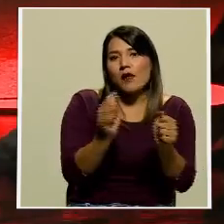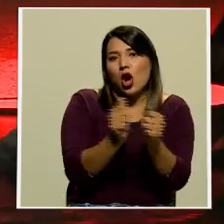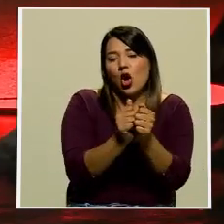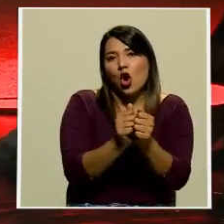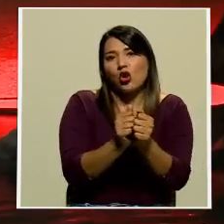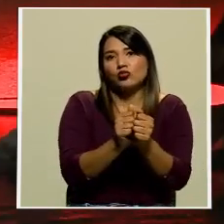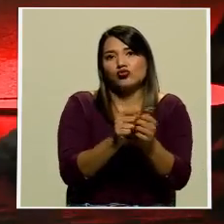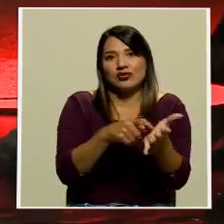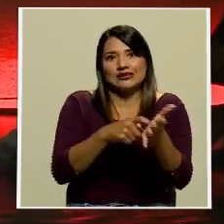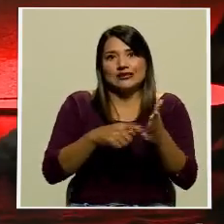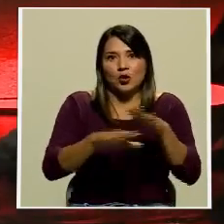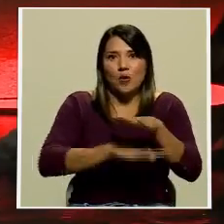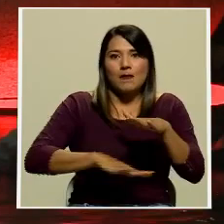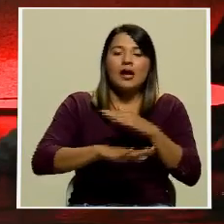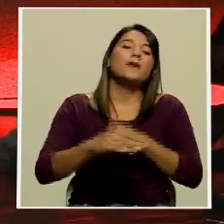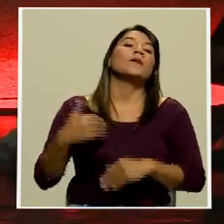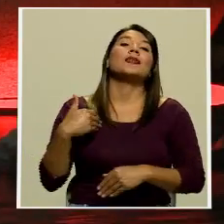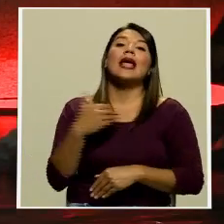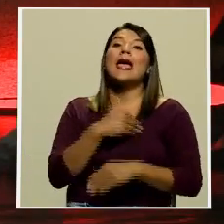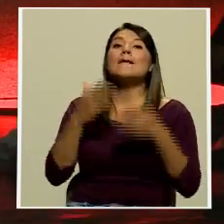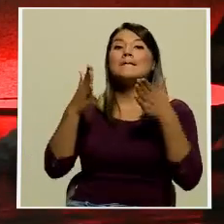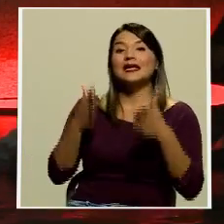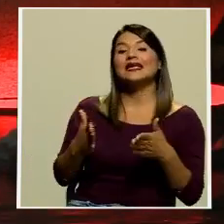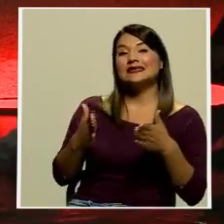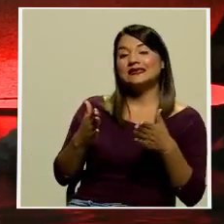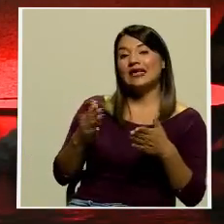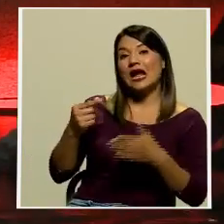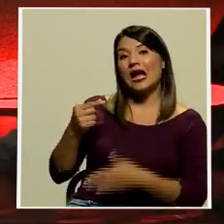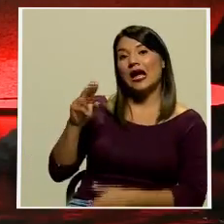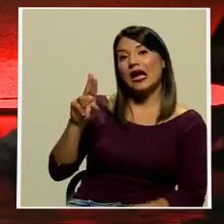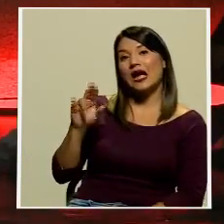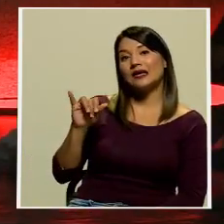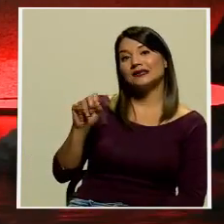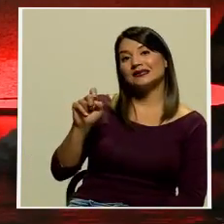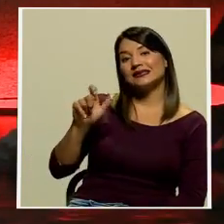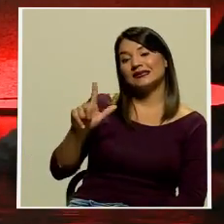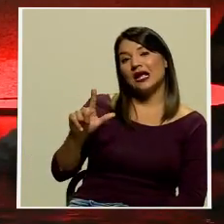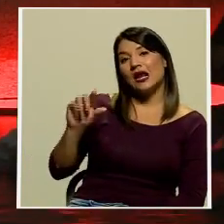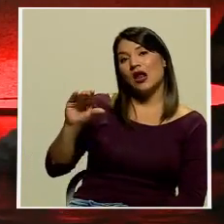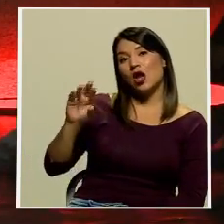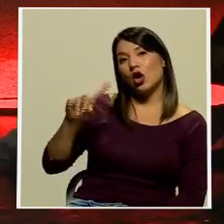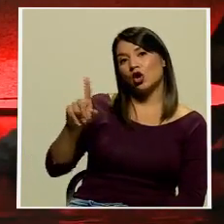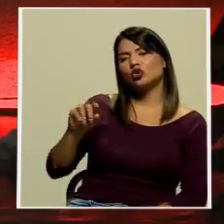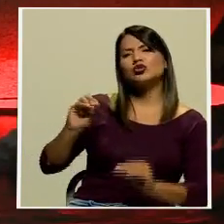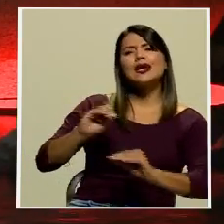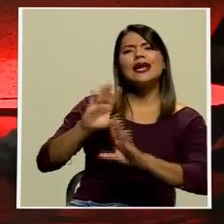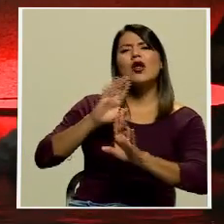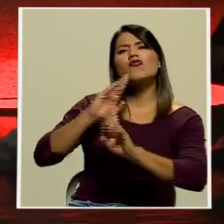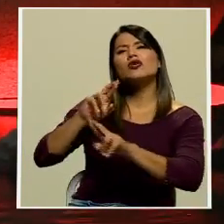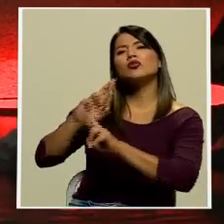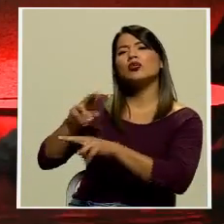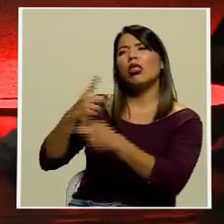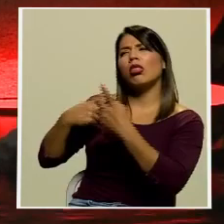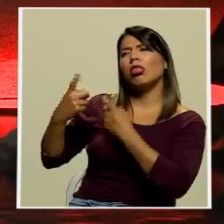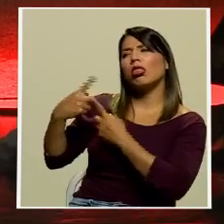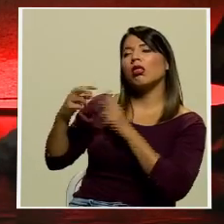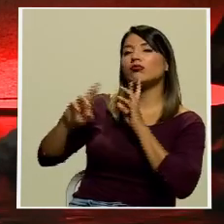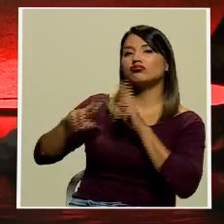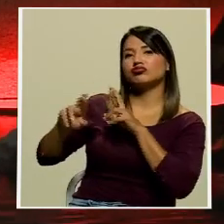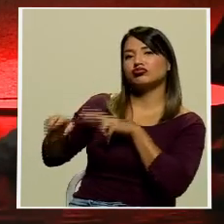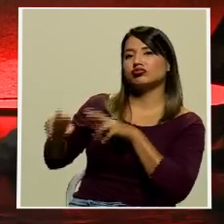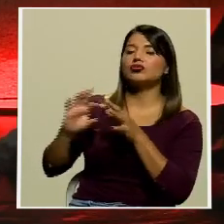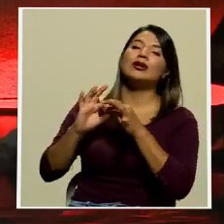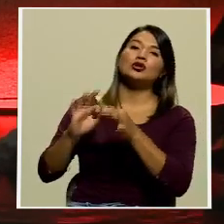La ministra Giselle Cruz, por supuesto, contestó a algunos de los cuestionamientos de las diputadas en primera instancia en materia